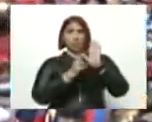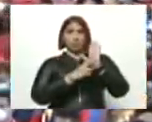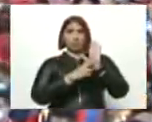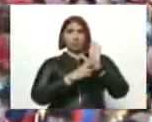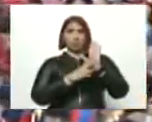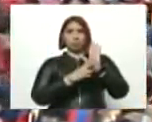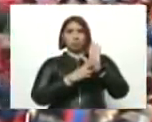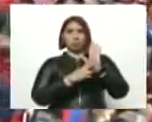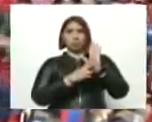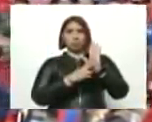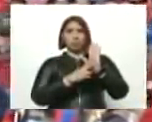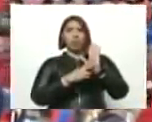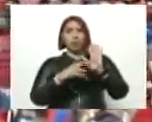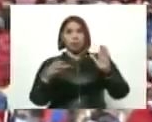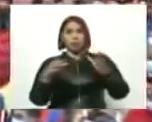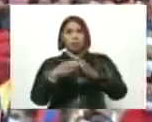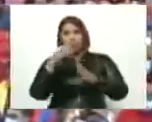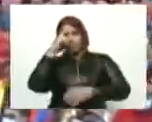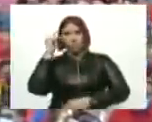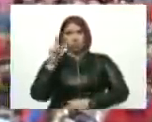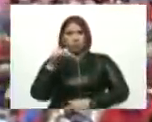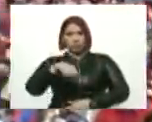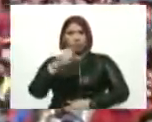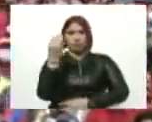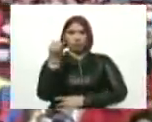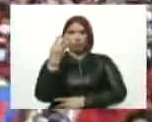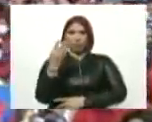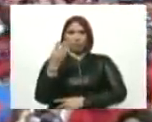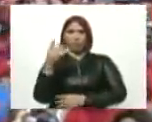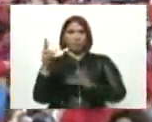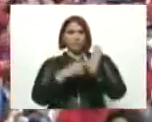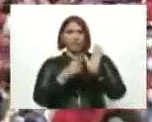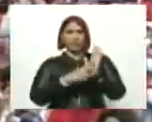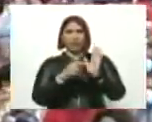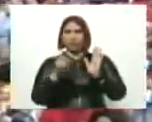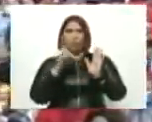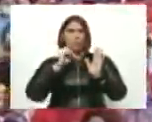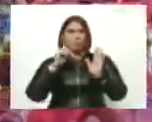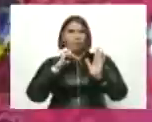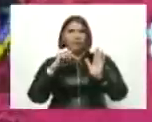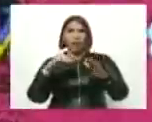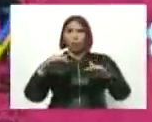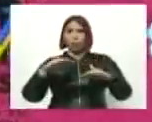El partido es de verdad, este congreso es de verdad, no es de mentira, es auténtico.